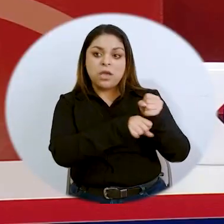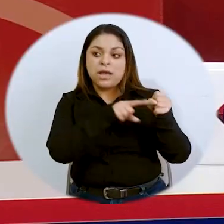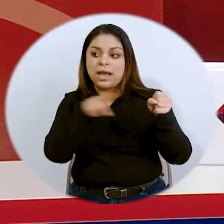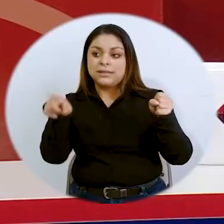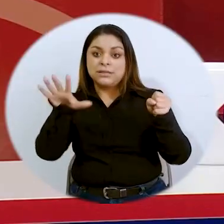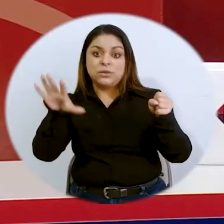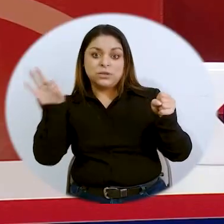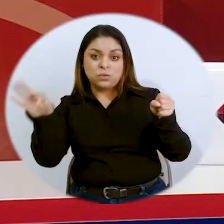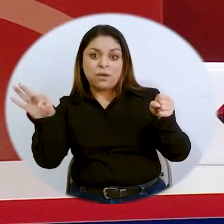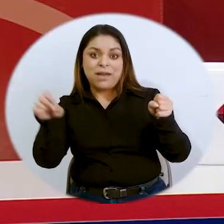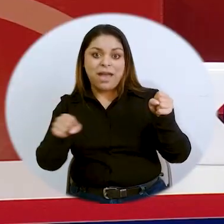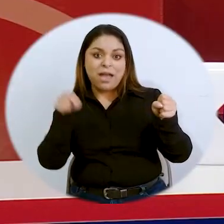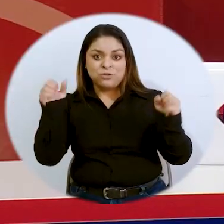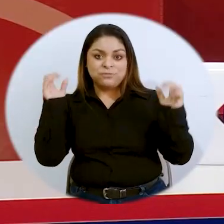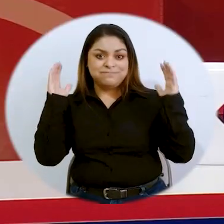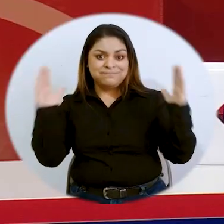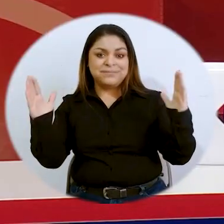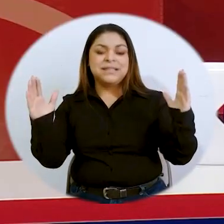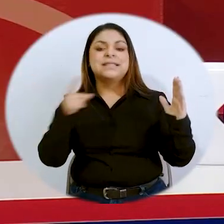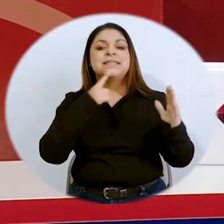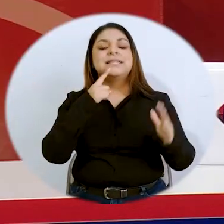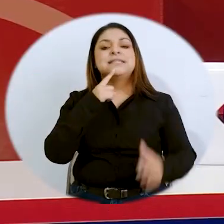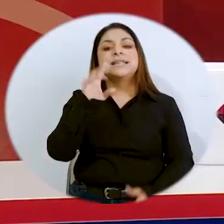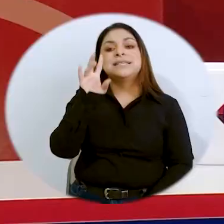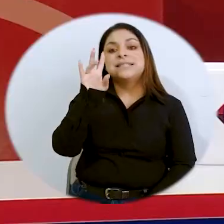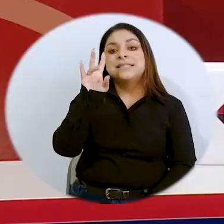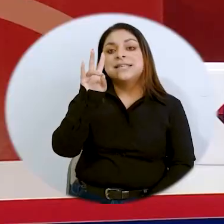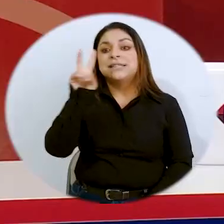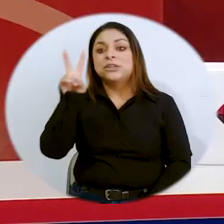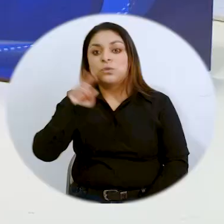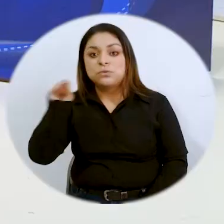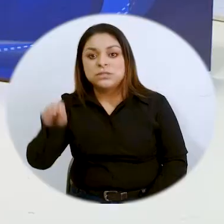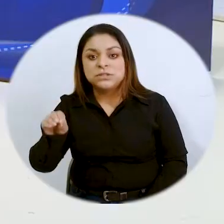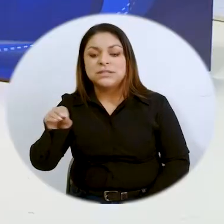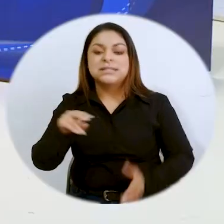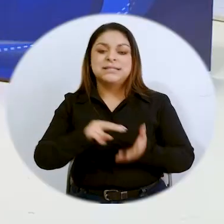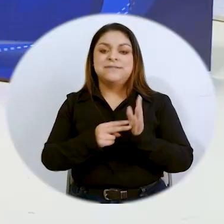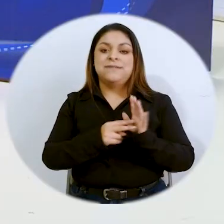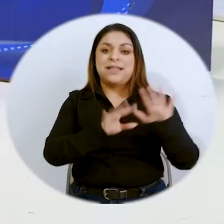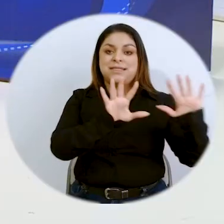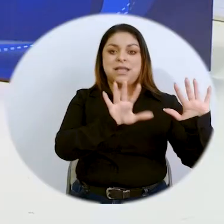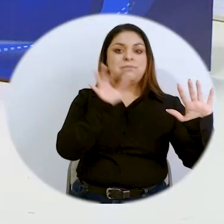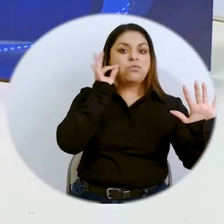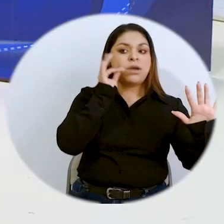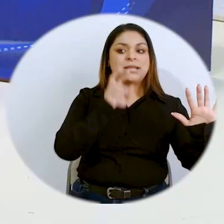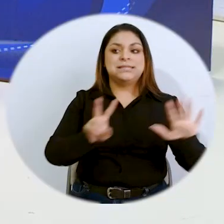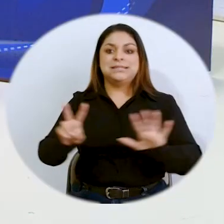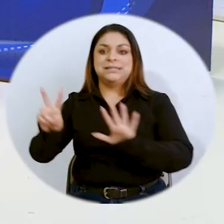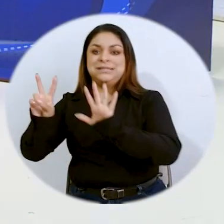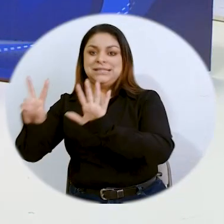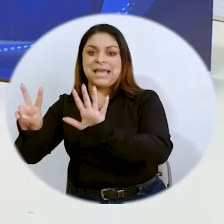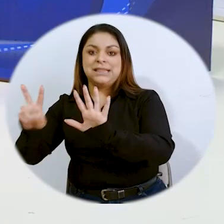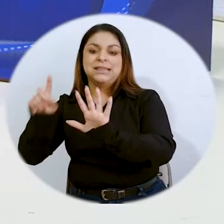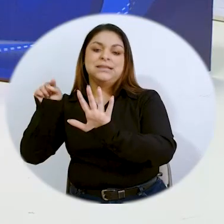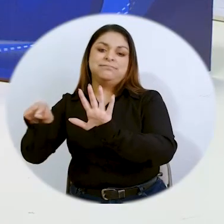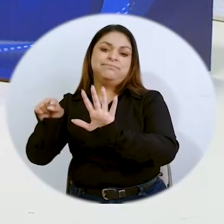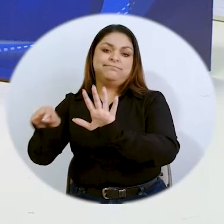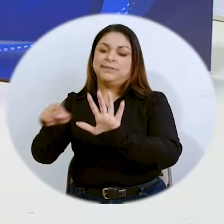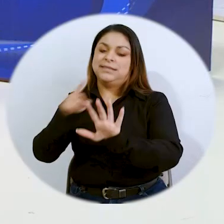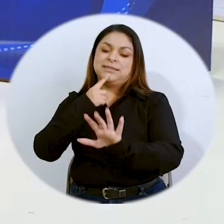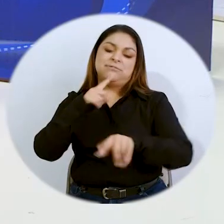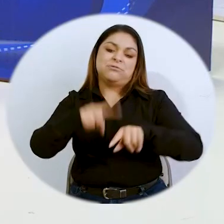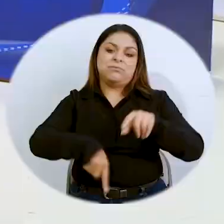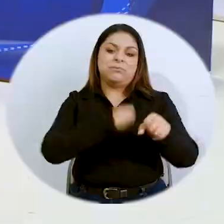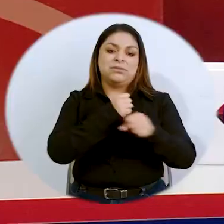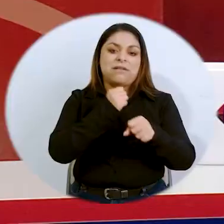años a 59 años, el 72%, es decir, 7 de cada 10 mujeres dicen que están fuera del mercado laboral porque tienen